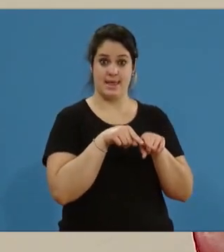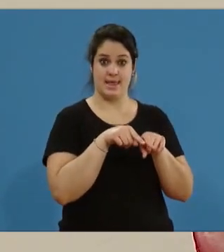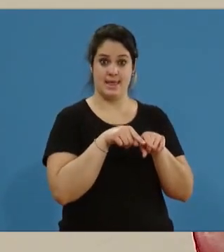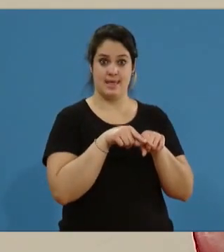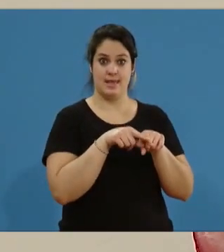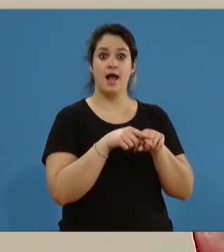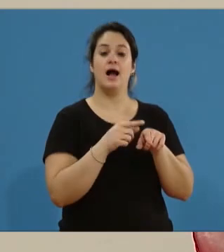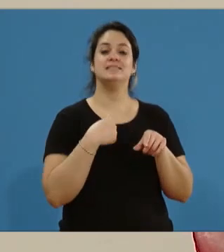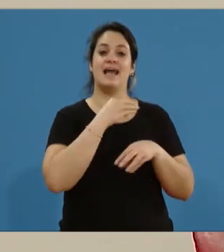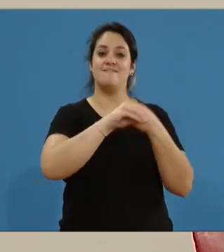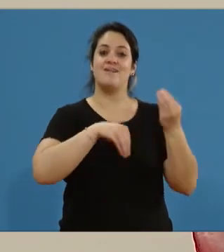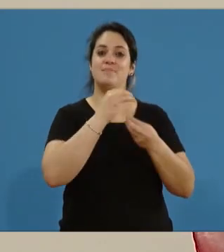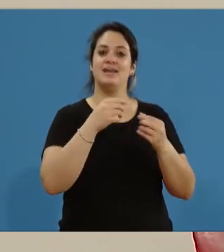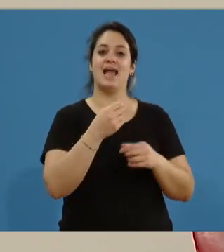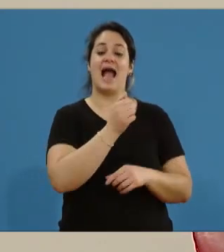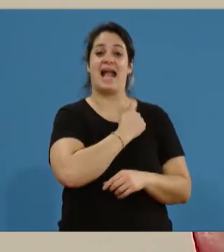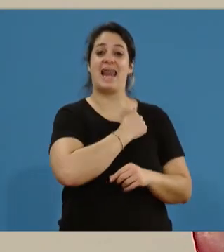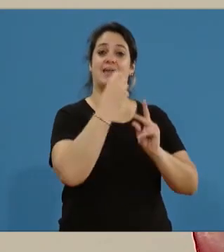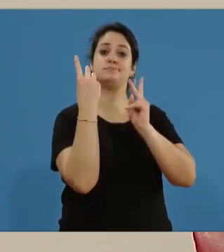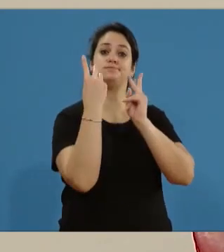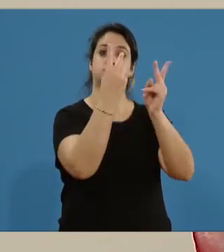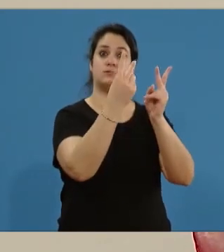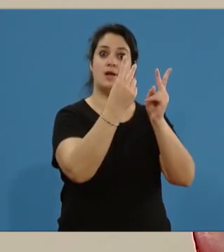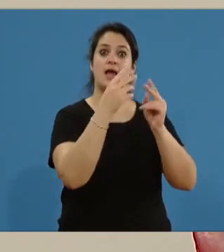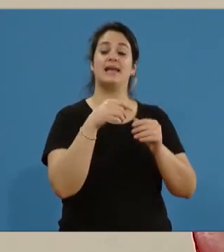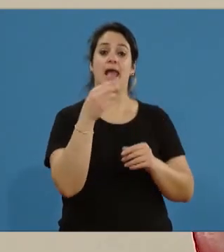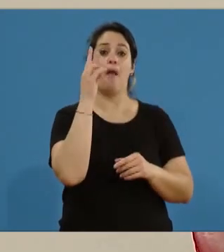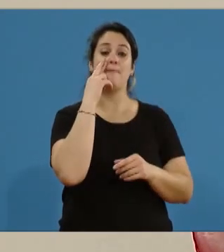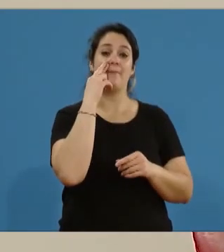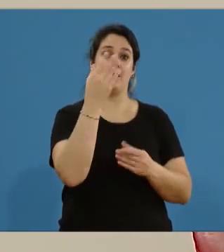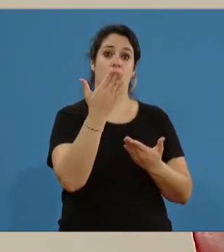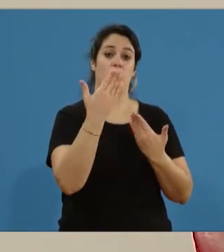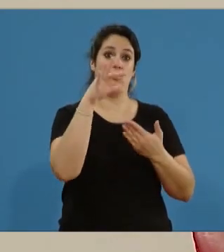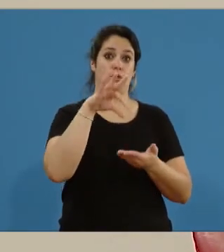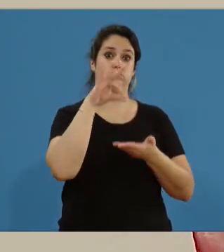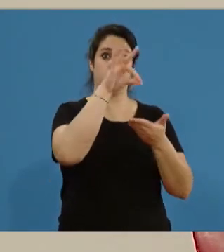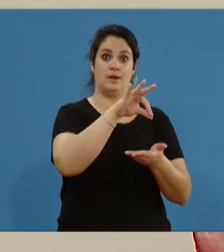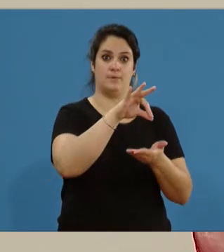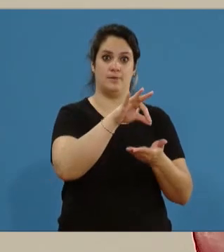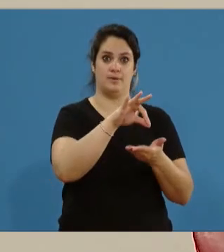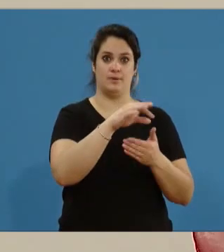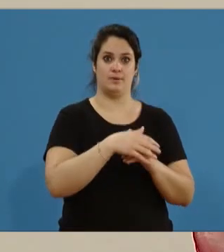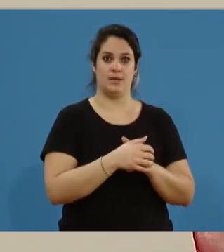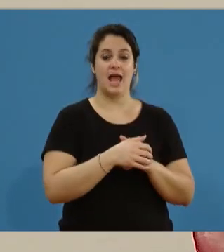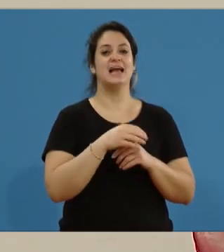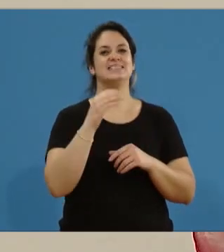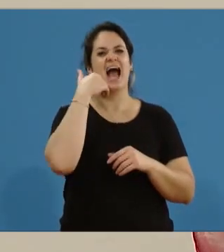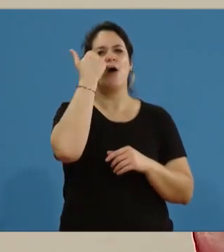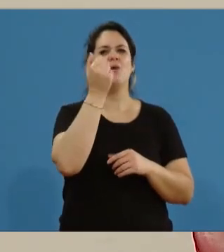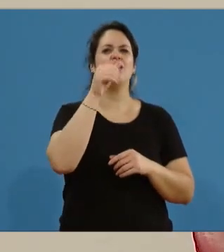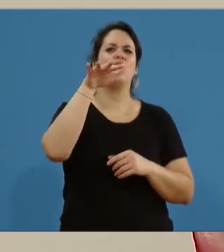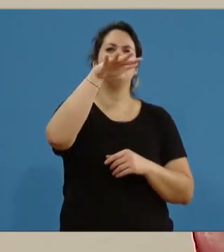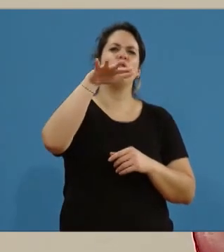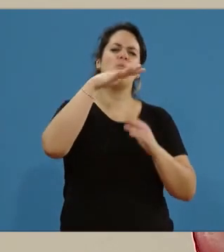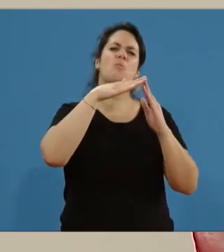Esteban se fue a vivir con su familia a Canadá por una beca que consiguió el padre. Sus abuelos son polacos, originarios de un